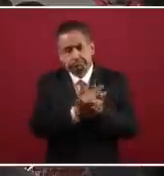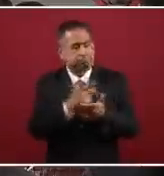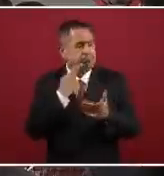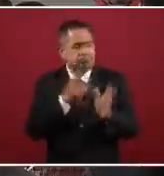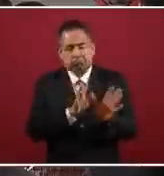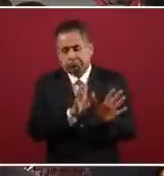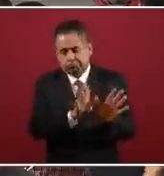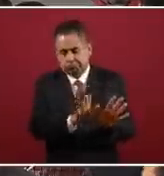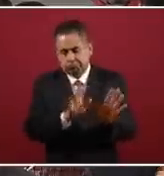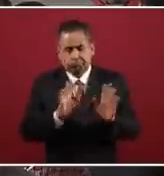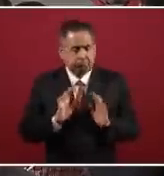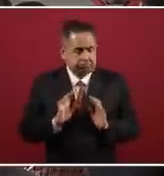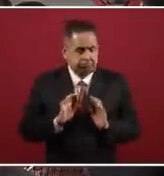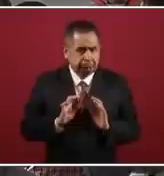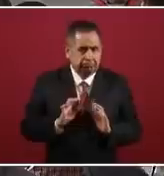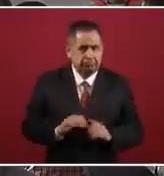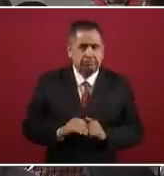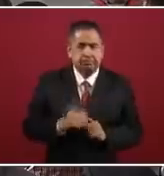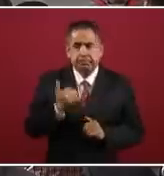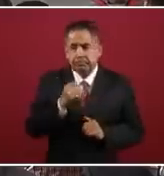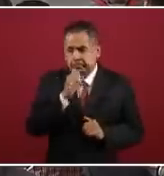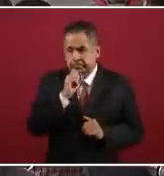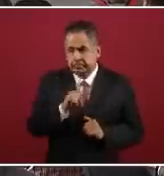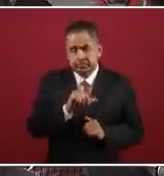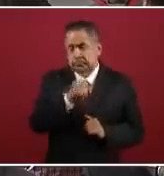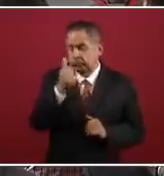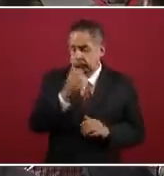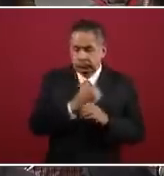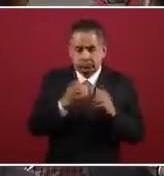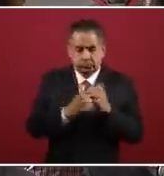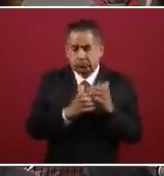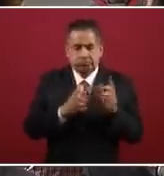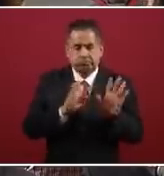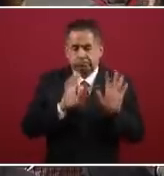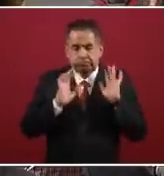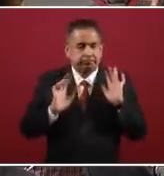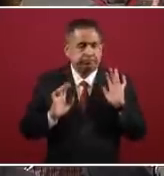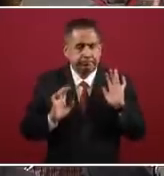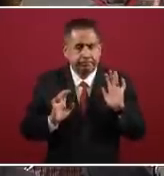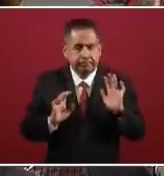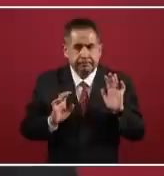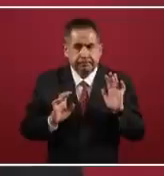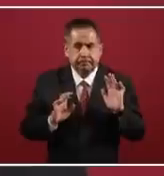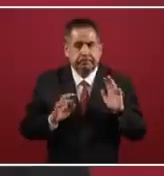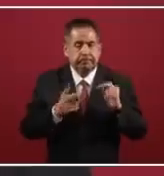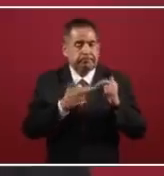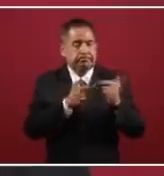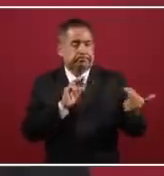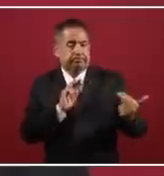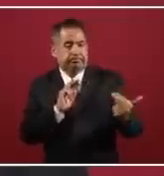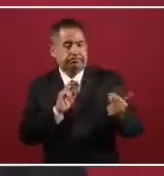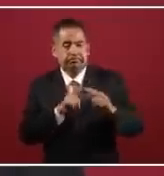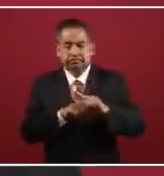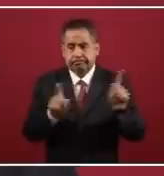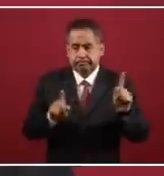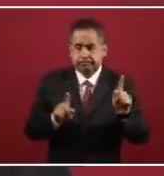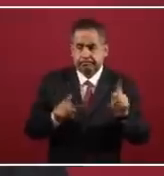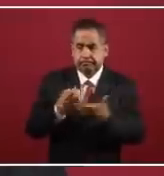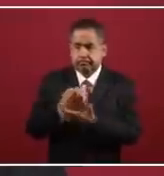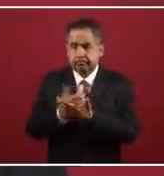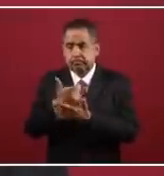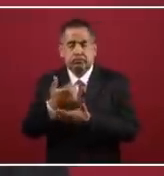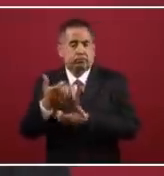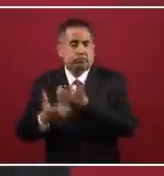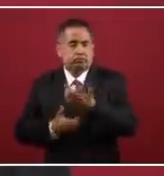político, y otro asunto es la relación económica